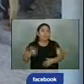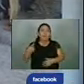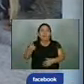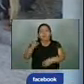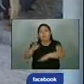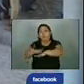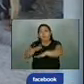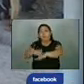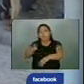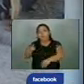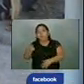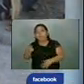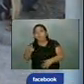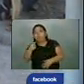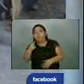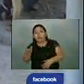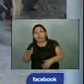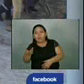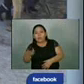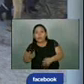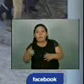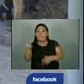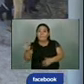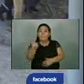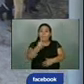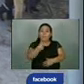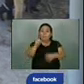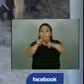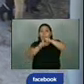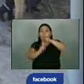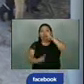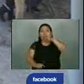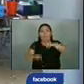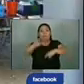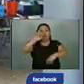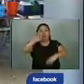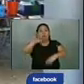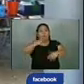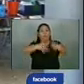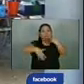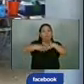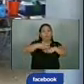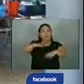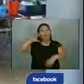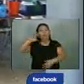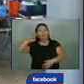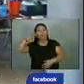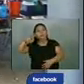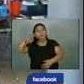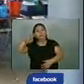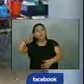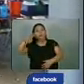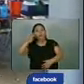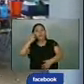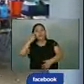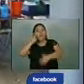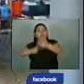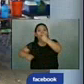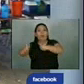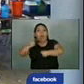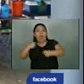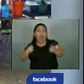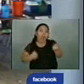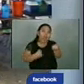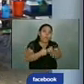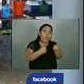PNC informó sobre 3 personas ahogadas en la playa El Espino, en Usulután. Las víctimas intentaron